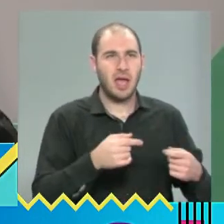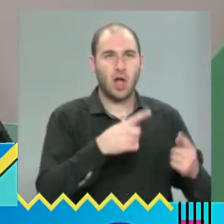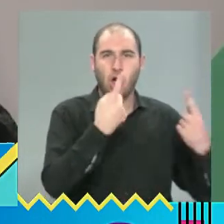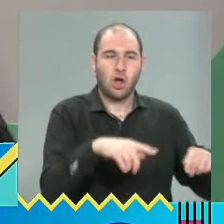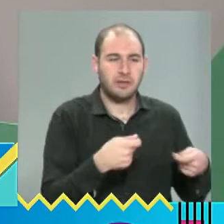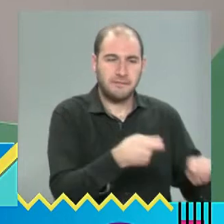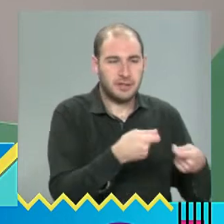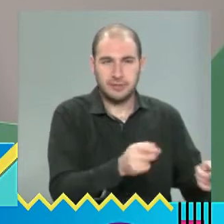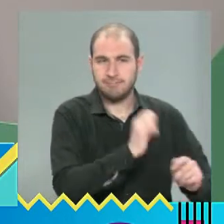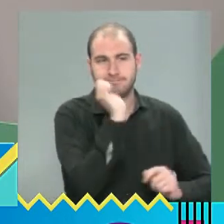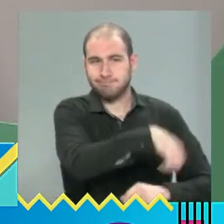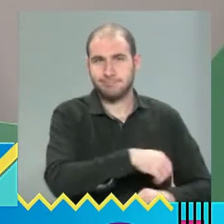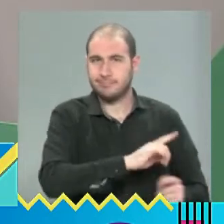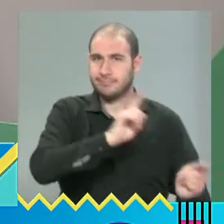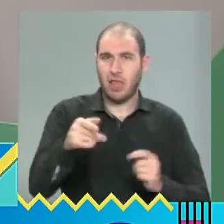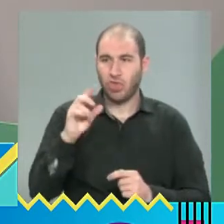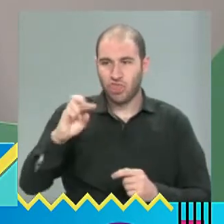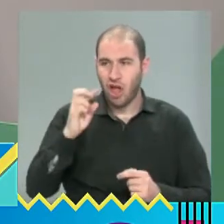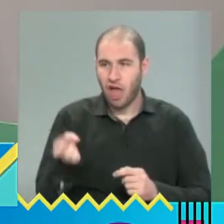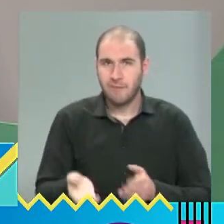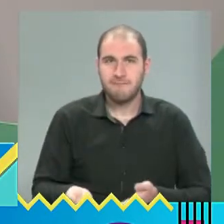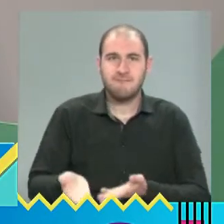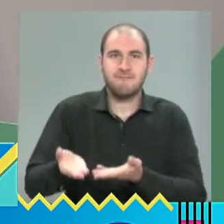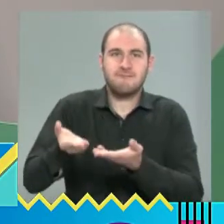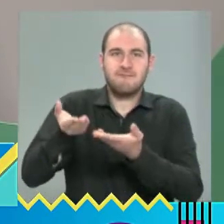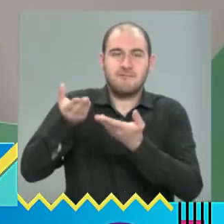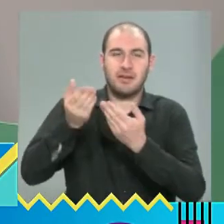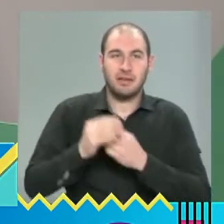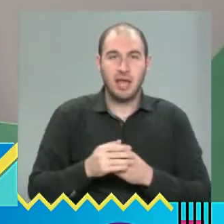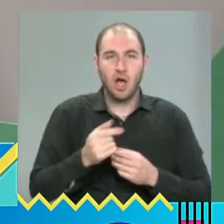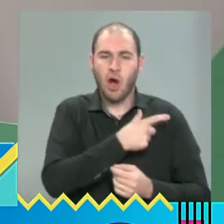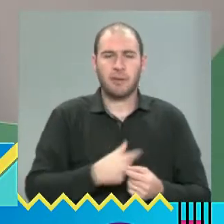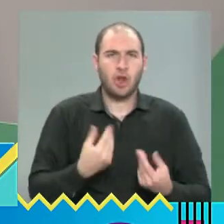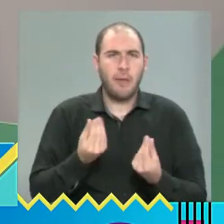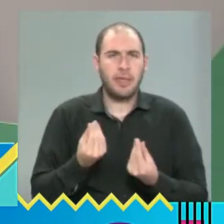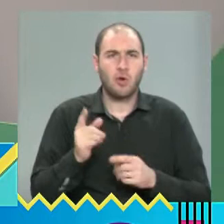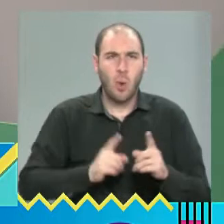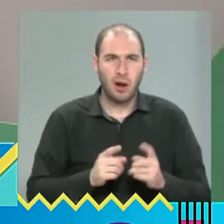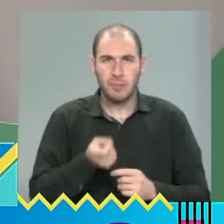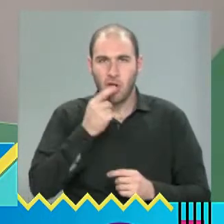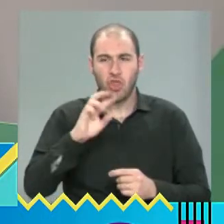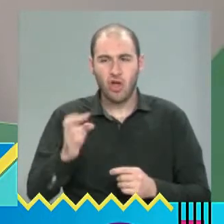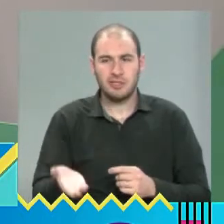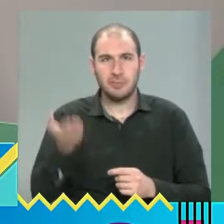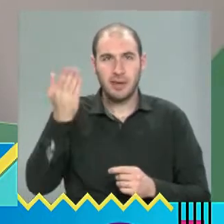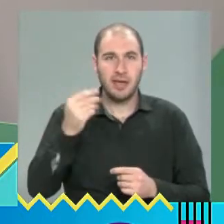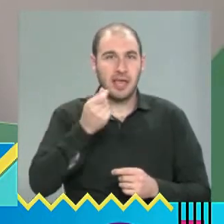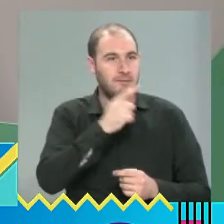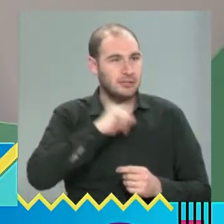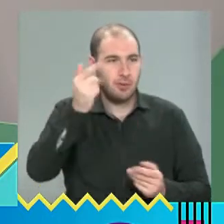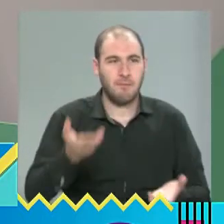Instrumentos financieros. Nos vamos al dólar, empujó. Y el temor del gobierno dice que si se va el dólar, se me escapa la